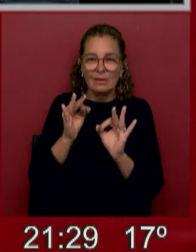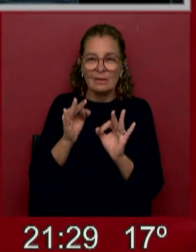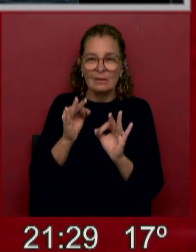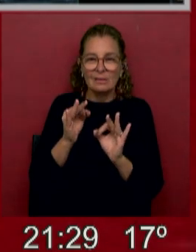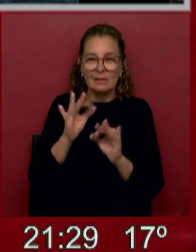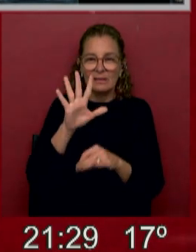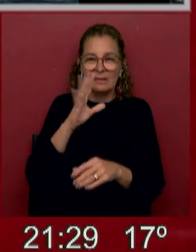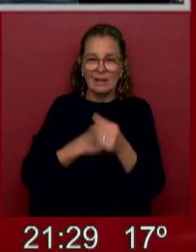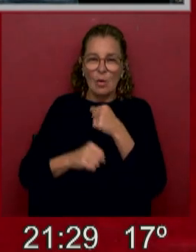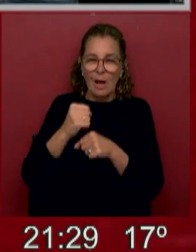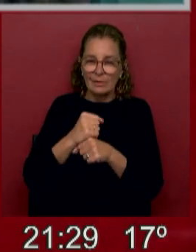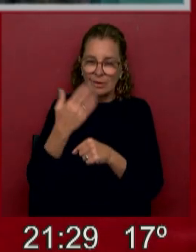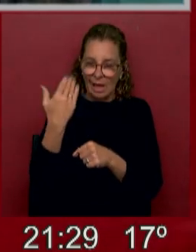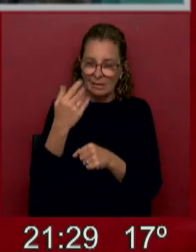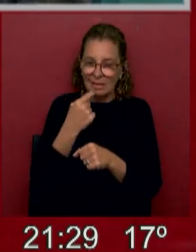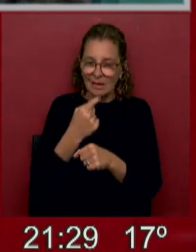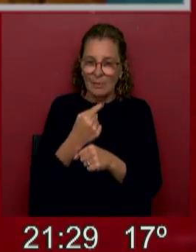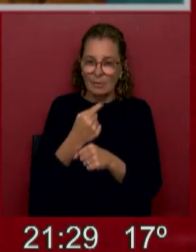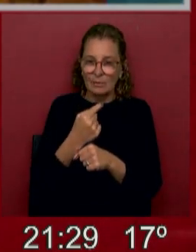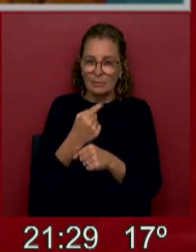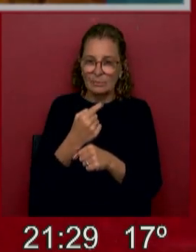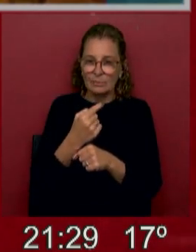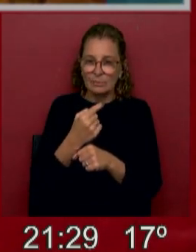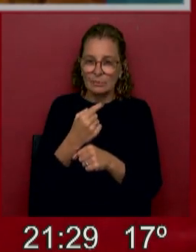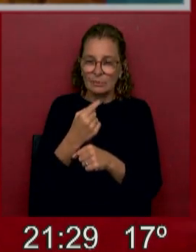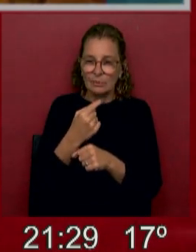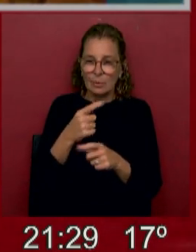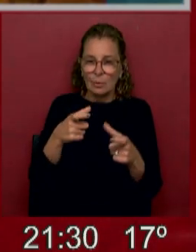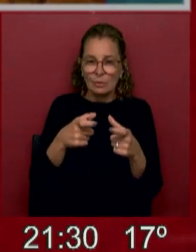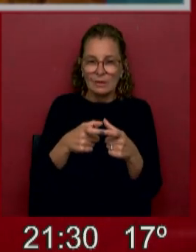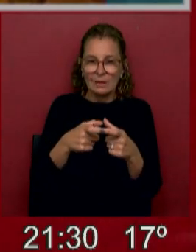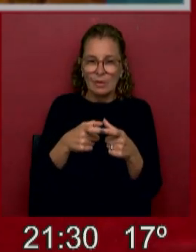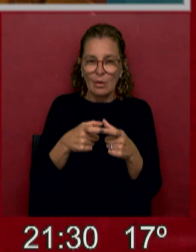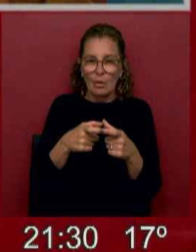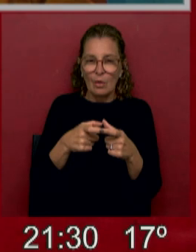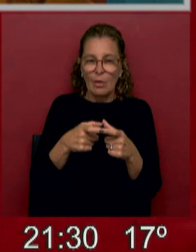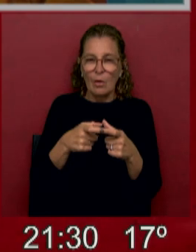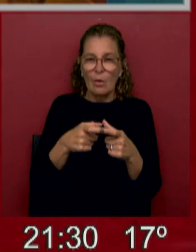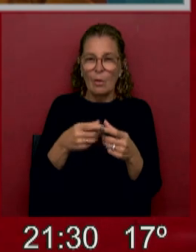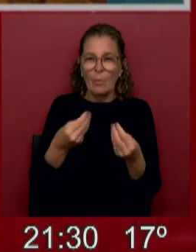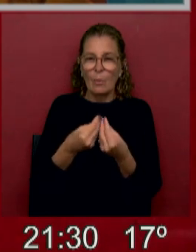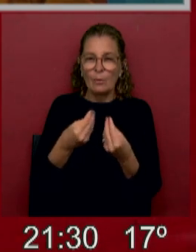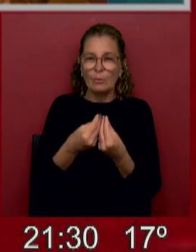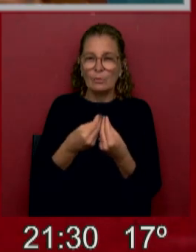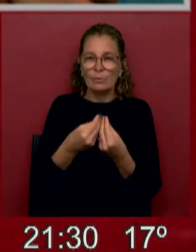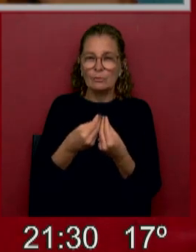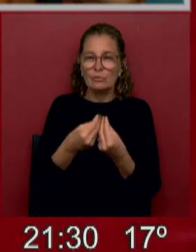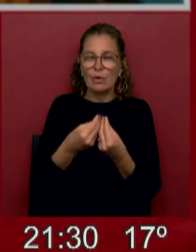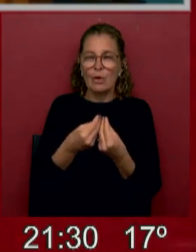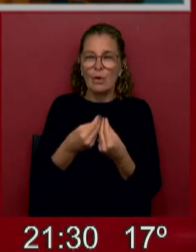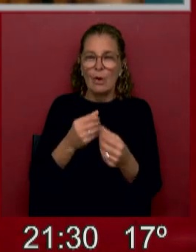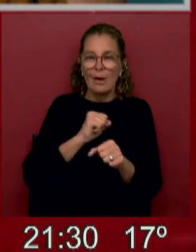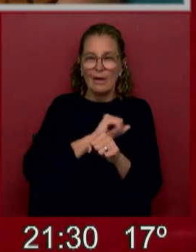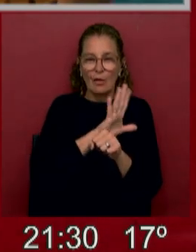esos 5 años, digamos? Sí, y mucho menos. Es un disco que se concibió en gran parte en pandemia, que ahí fue como creo que a